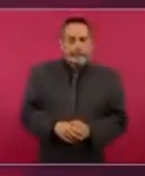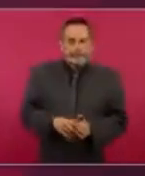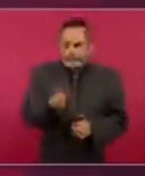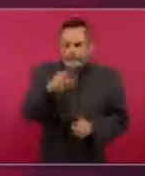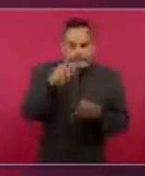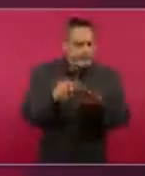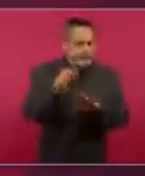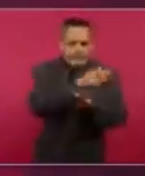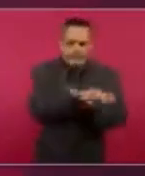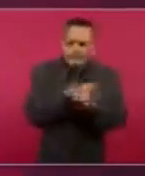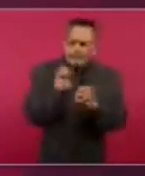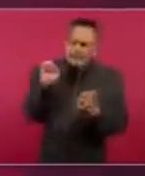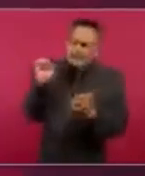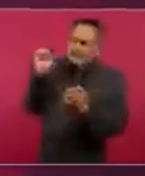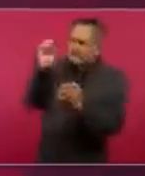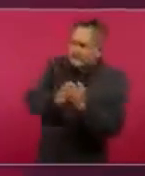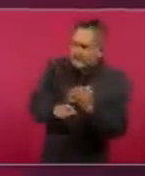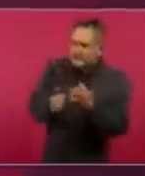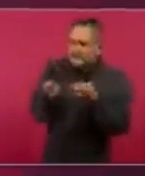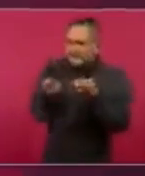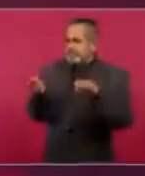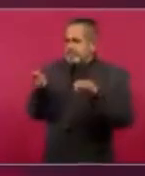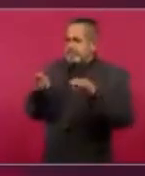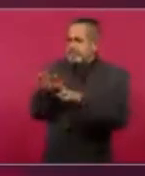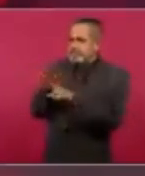engañaron, manipularon